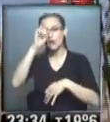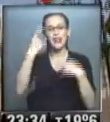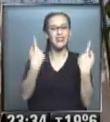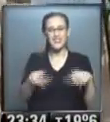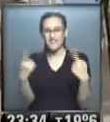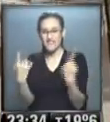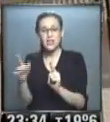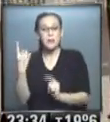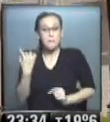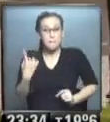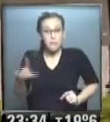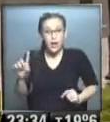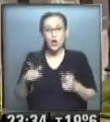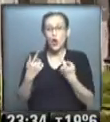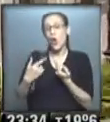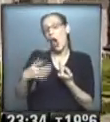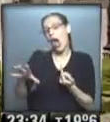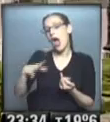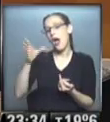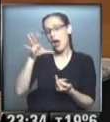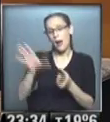pero son desafíos que nuestra América Latina todavía tiene.